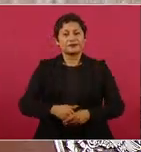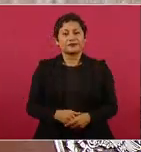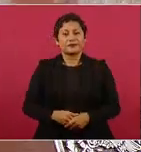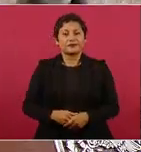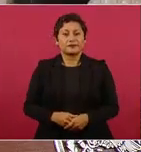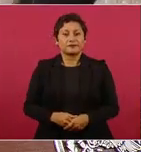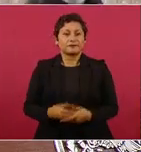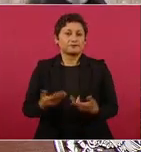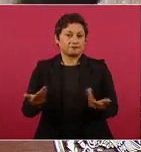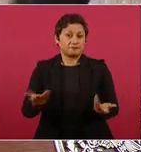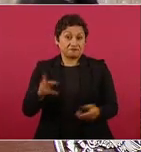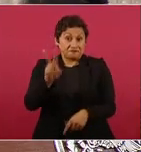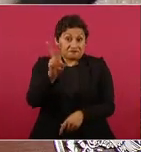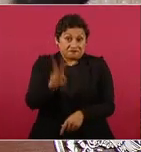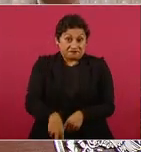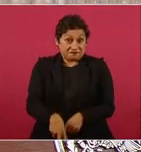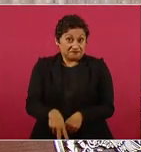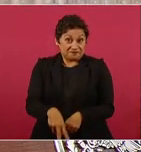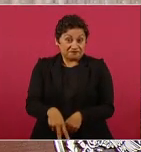Estamos en la vanguardia.